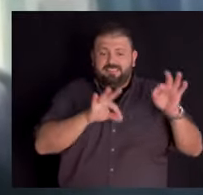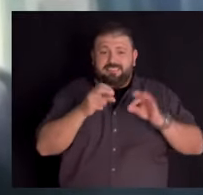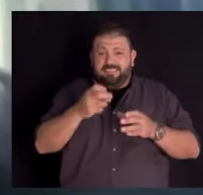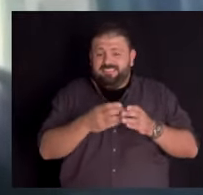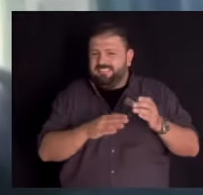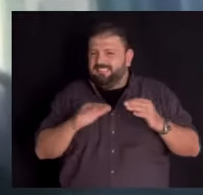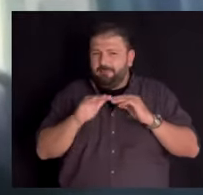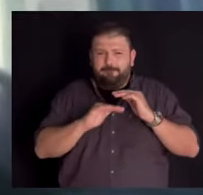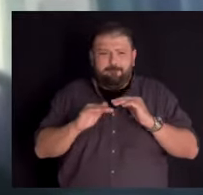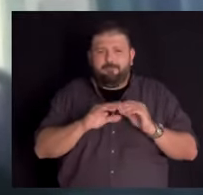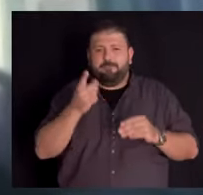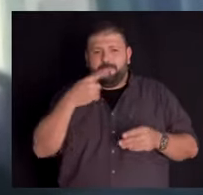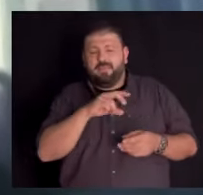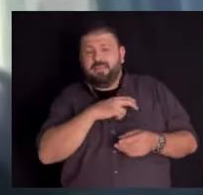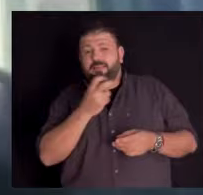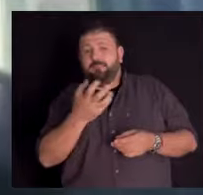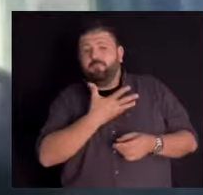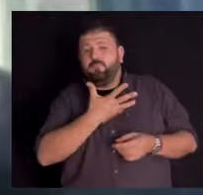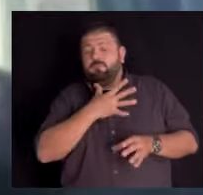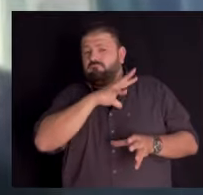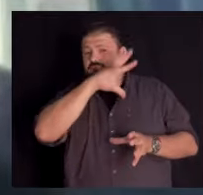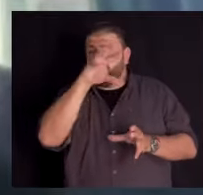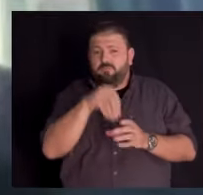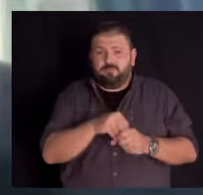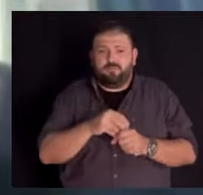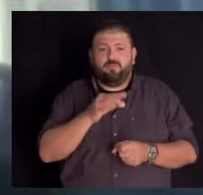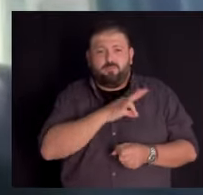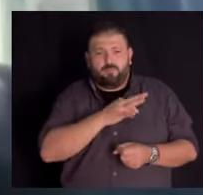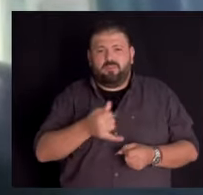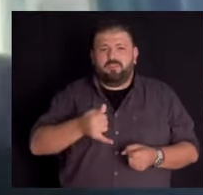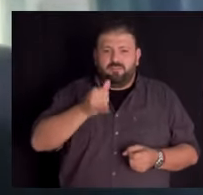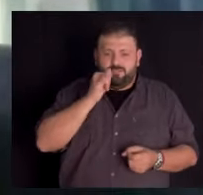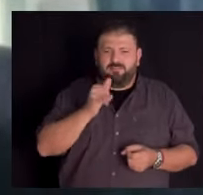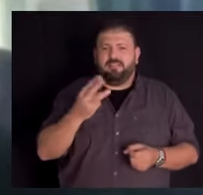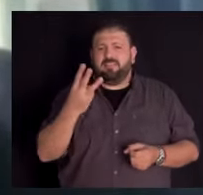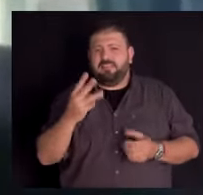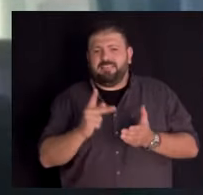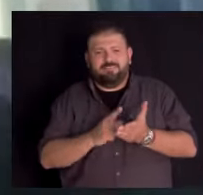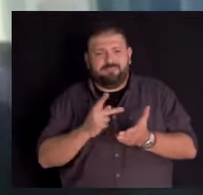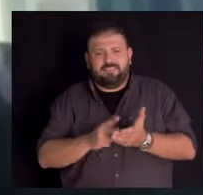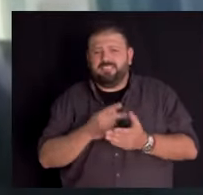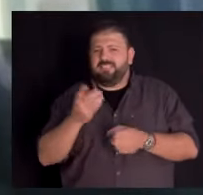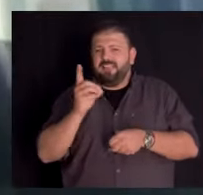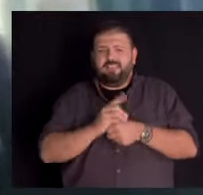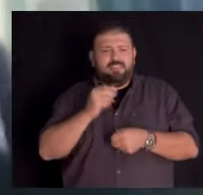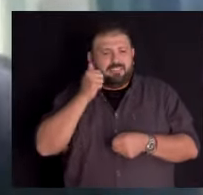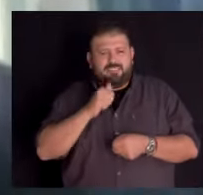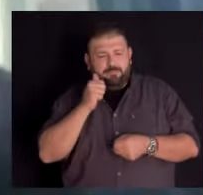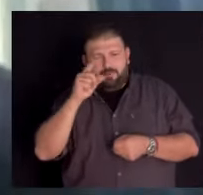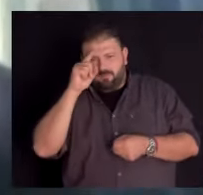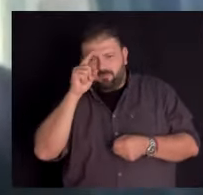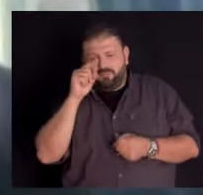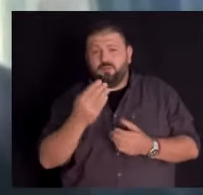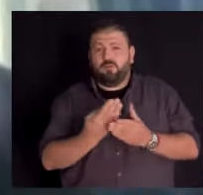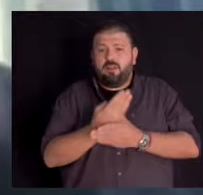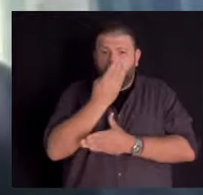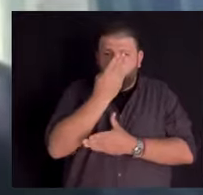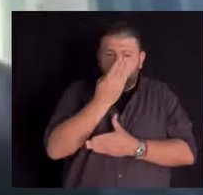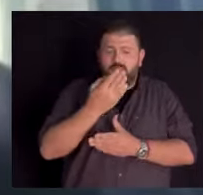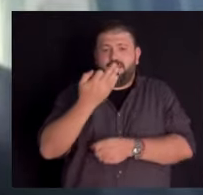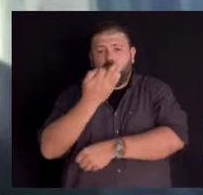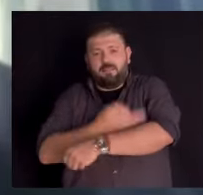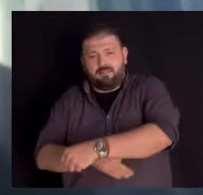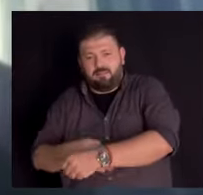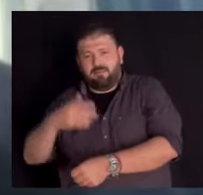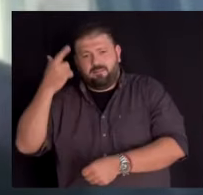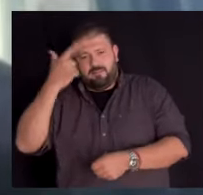productos son suplementos alimenticios, pues mínimo hay que tomarlos tres veces al día. Mañana, mediodía y tarde, ¿sí? Por